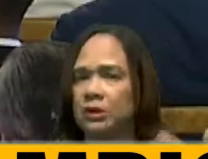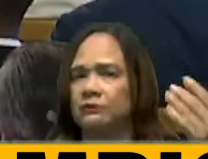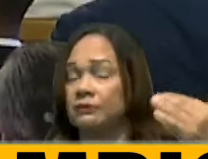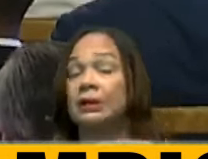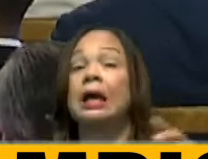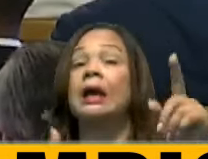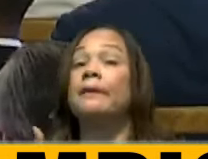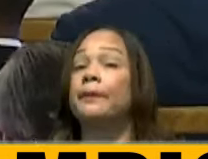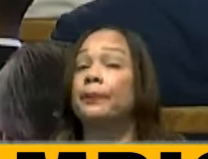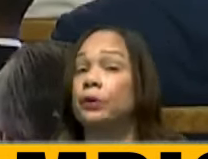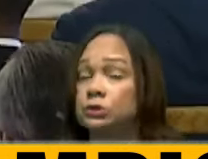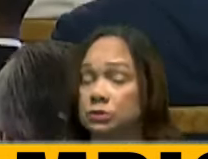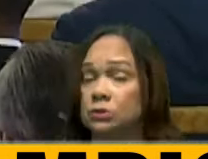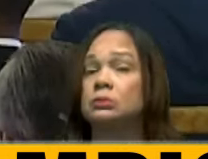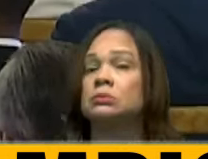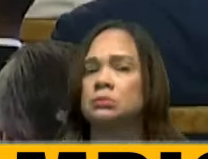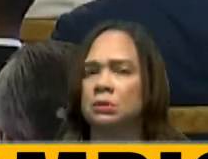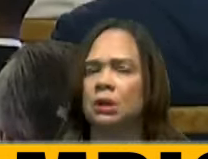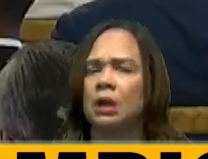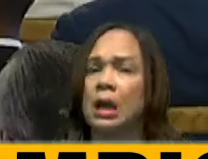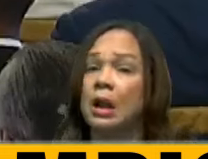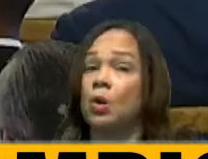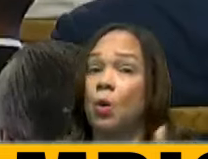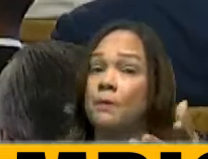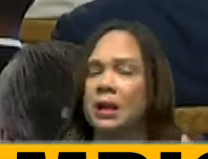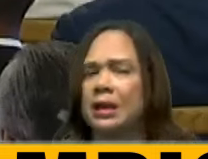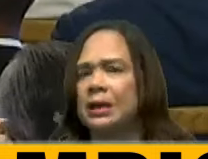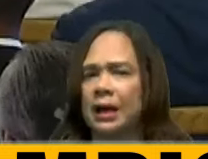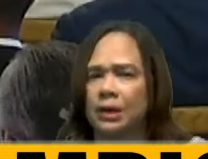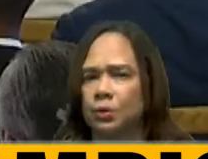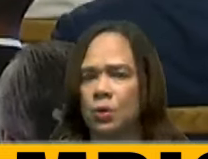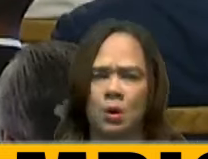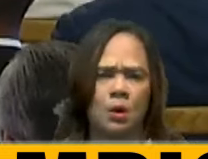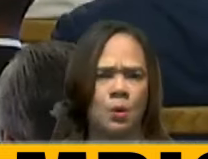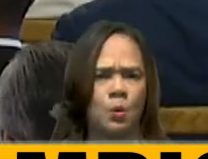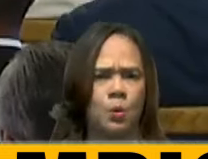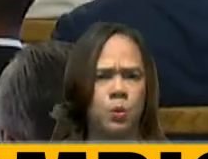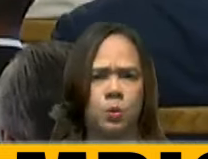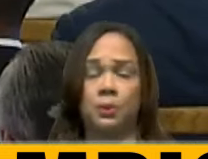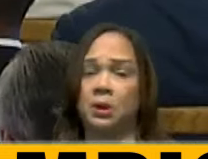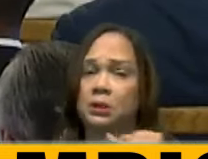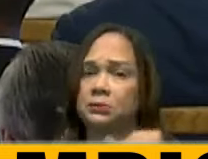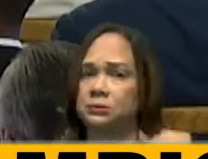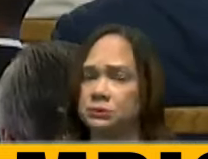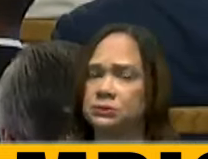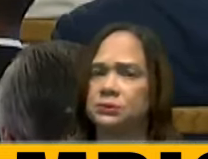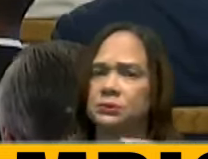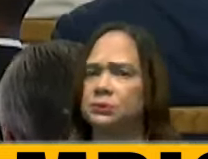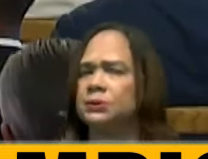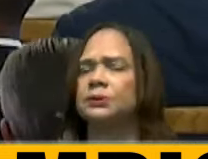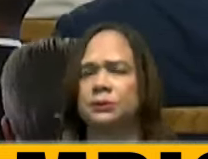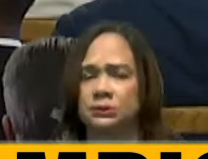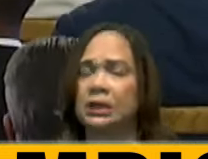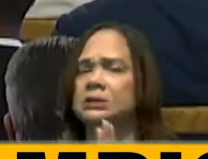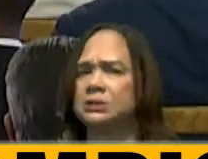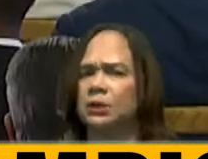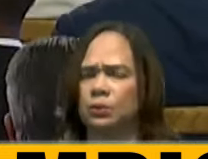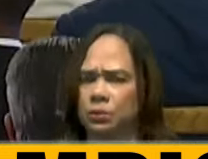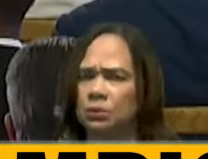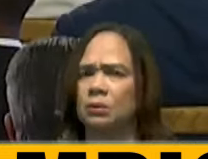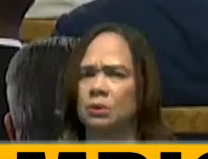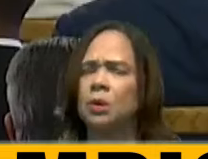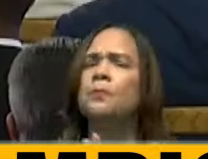es la prohibición una prohibición a la compra de vehículos eh de lujo por parte de las instituciones eh del estado es decir